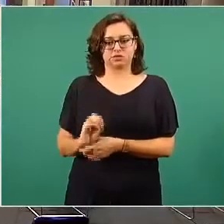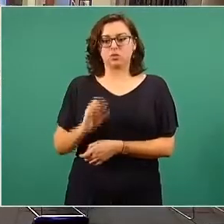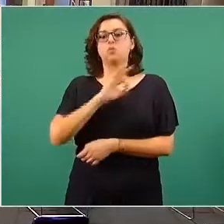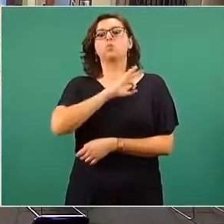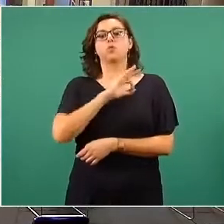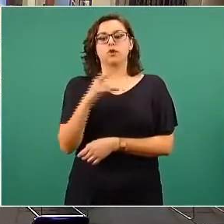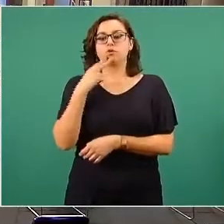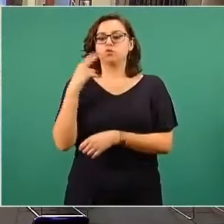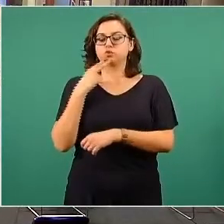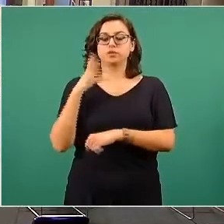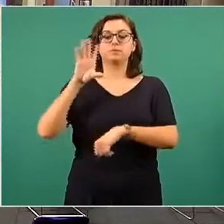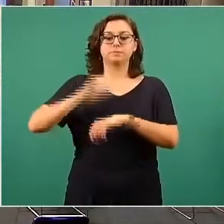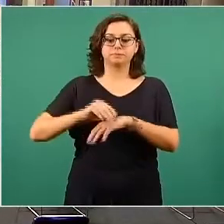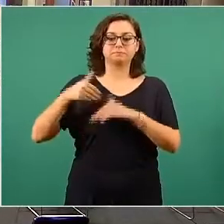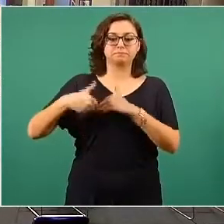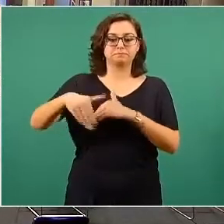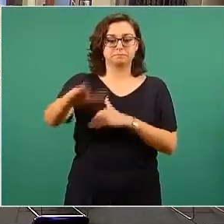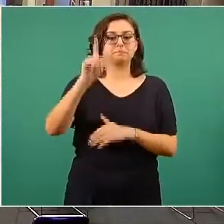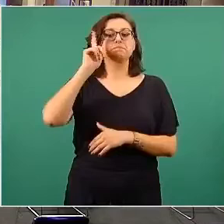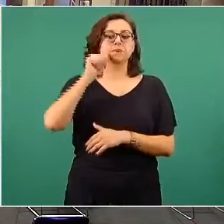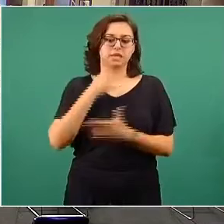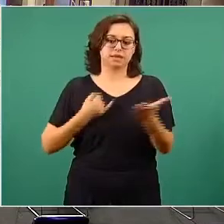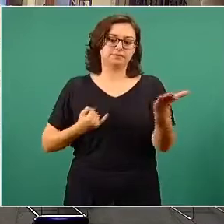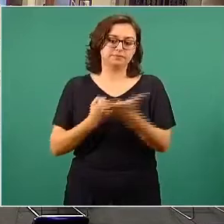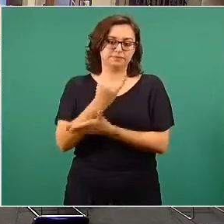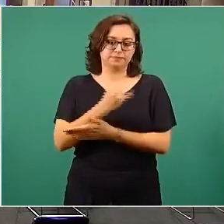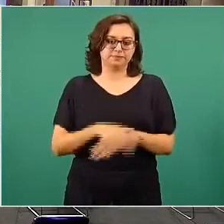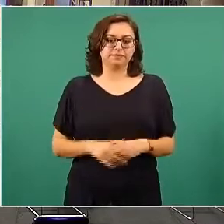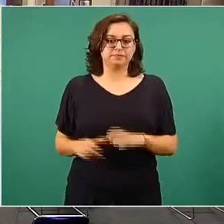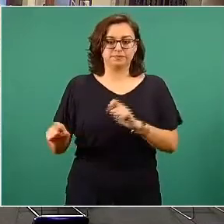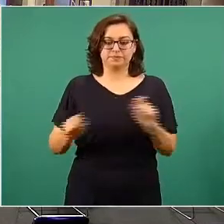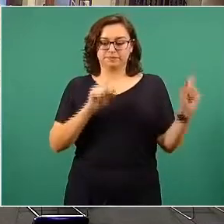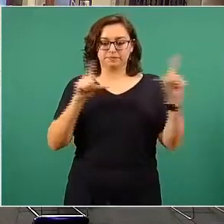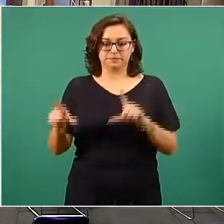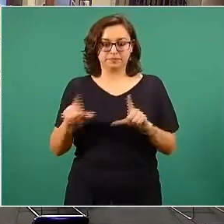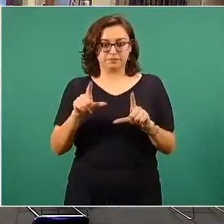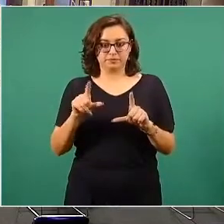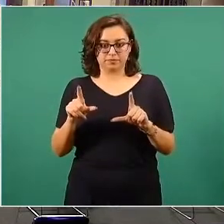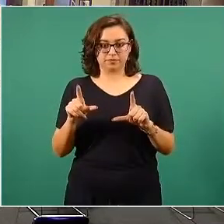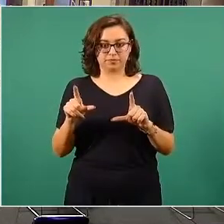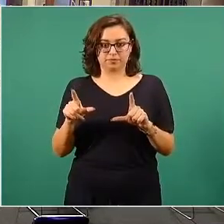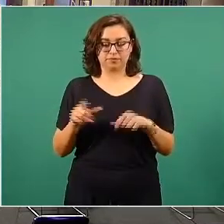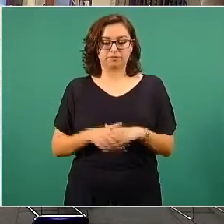útiles que se podrán usar. Esta es la última. Otra más.